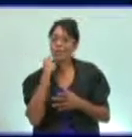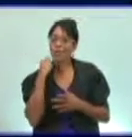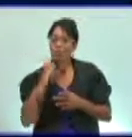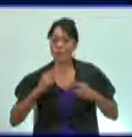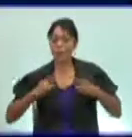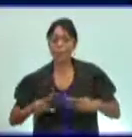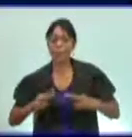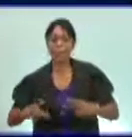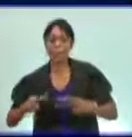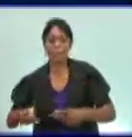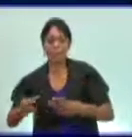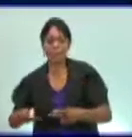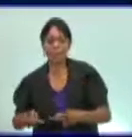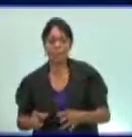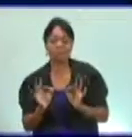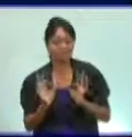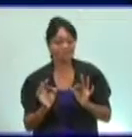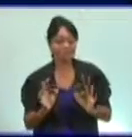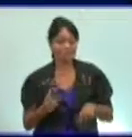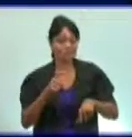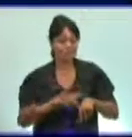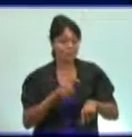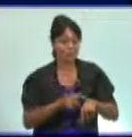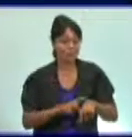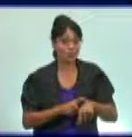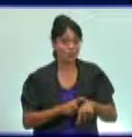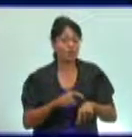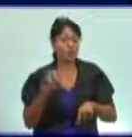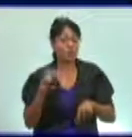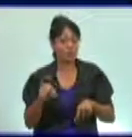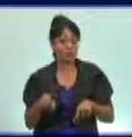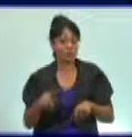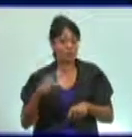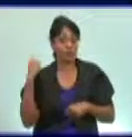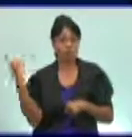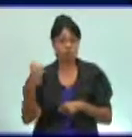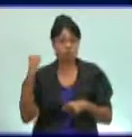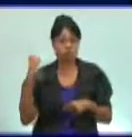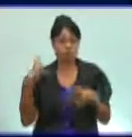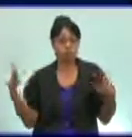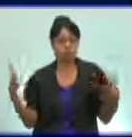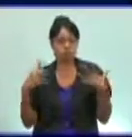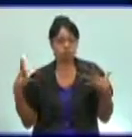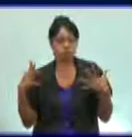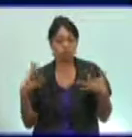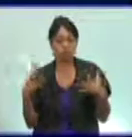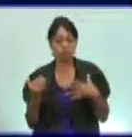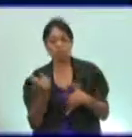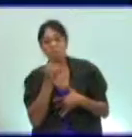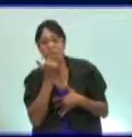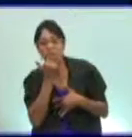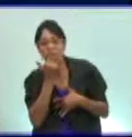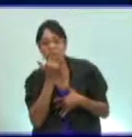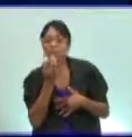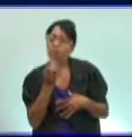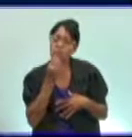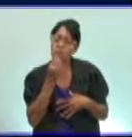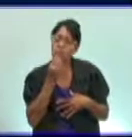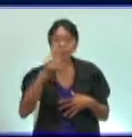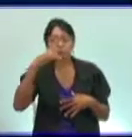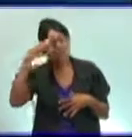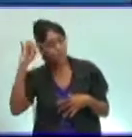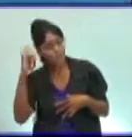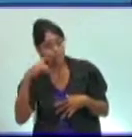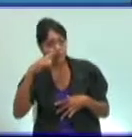tiempo, donde es donde ocurren los ciclones tropicales que pueden o no afectar a nuestro país. En la que